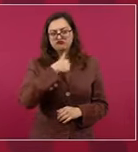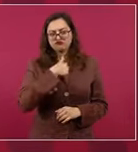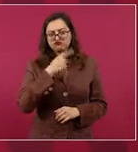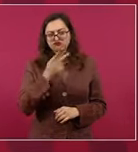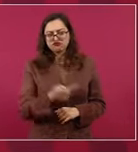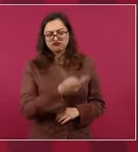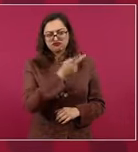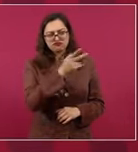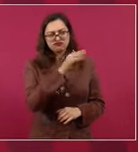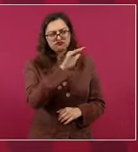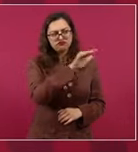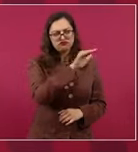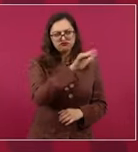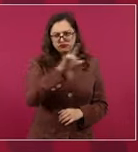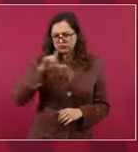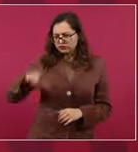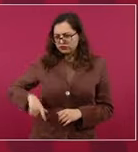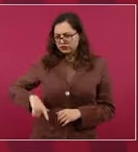lo que nosotros